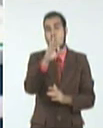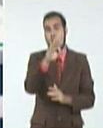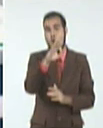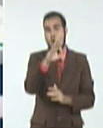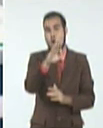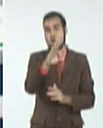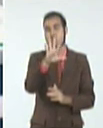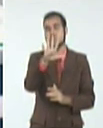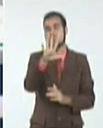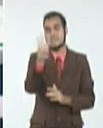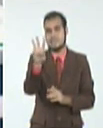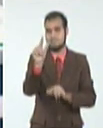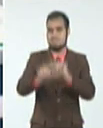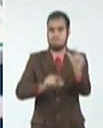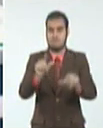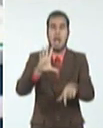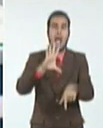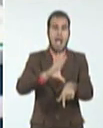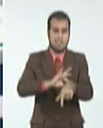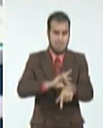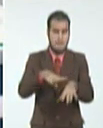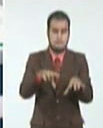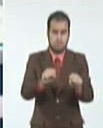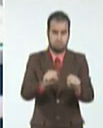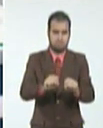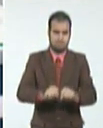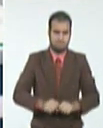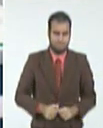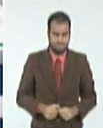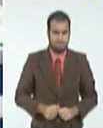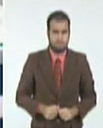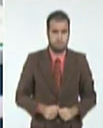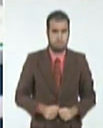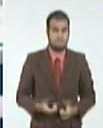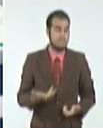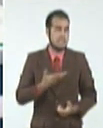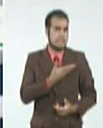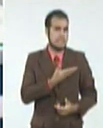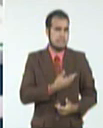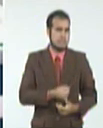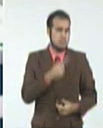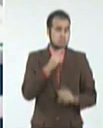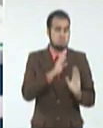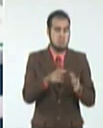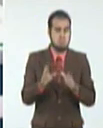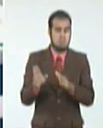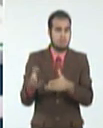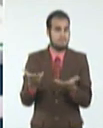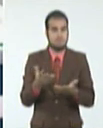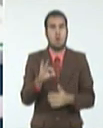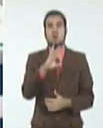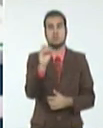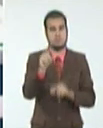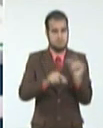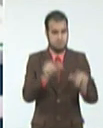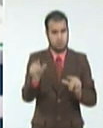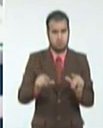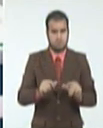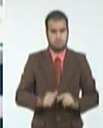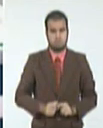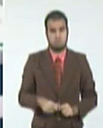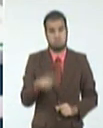8.853 casos confirmados a la COVID-19. Se lamenta el fallecimiento de 80 personas. Son las